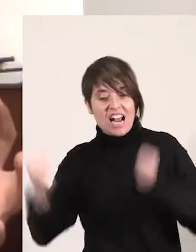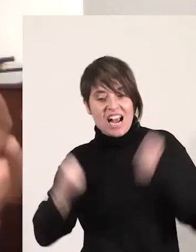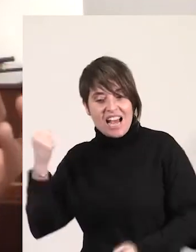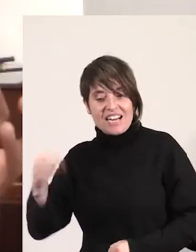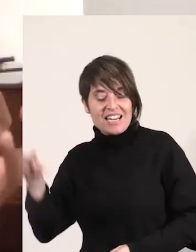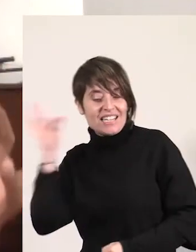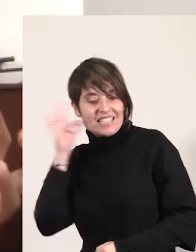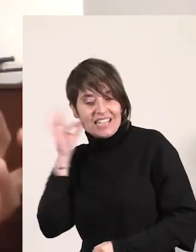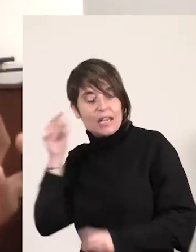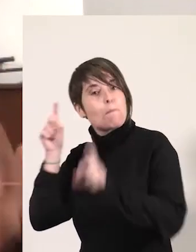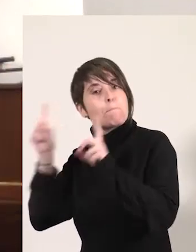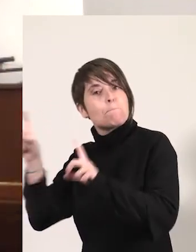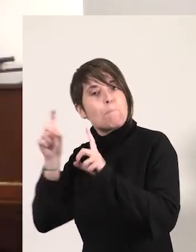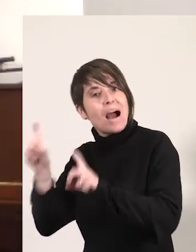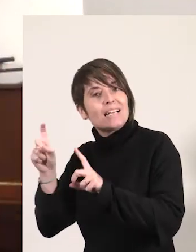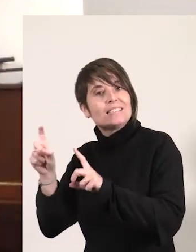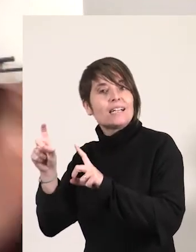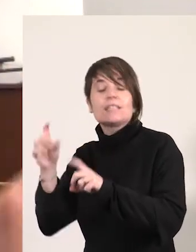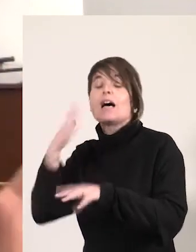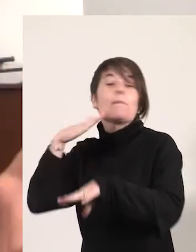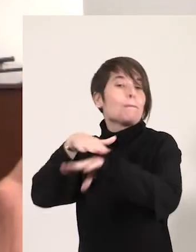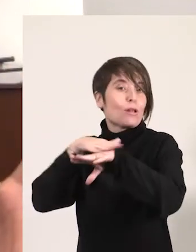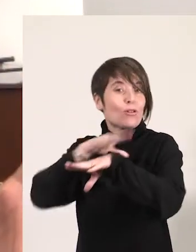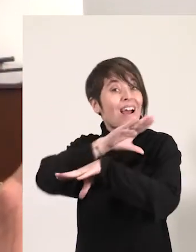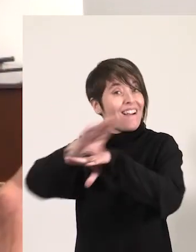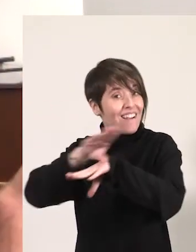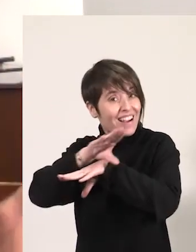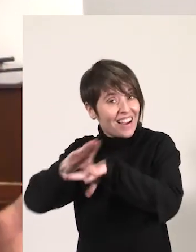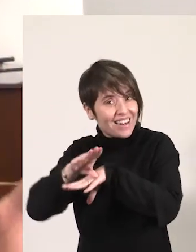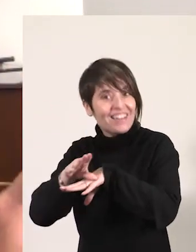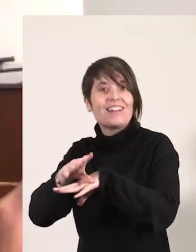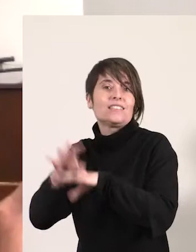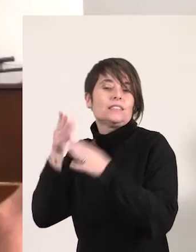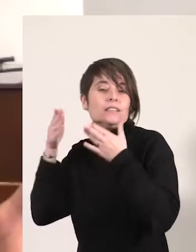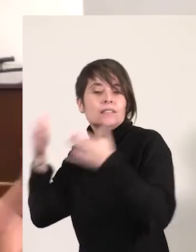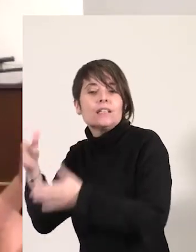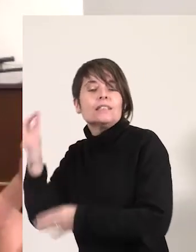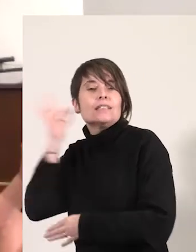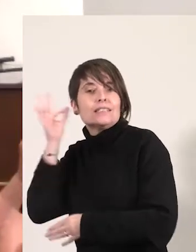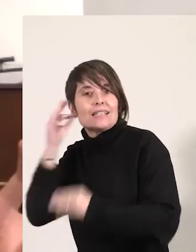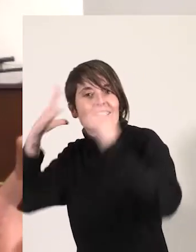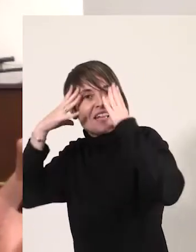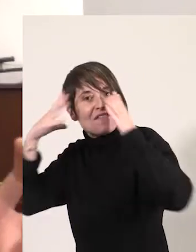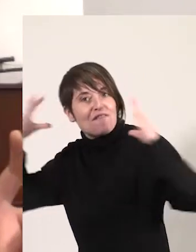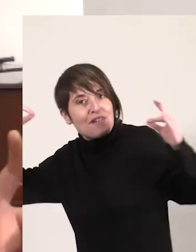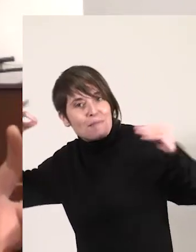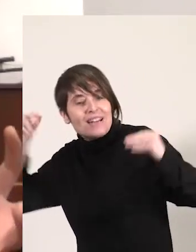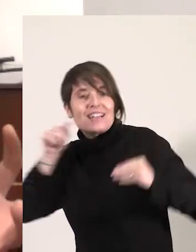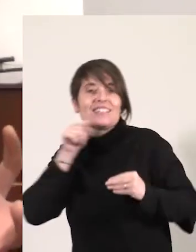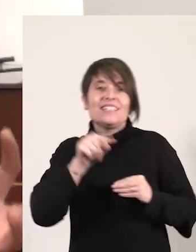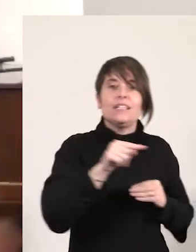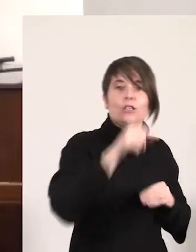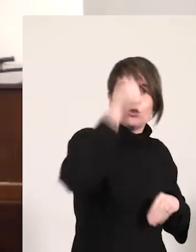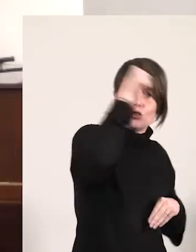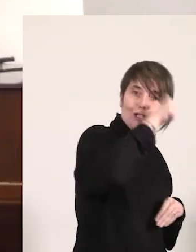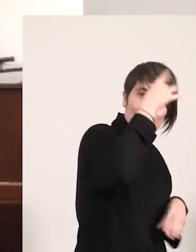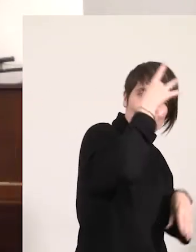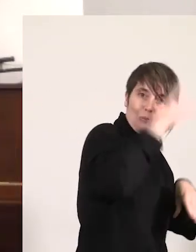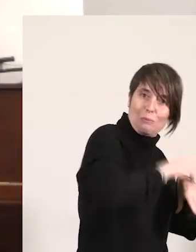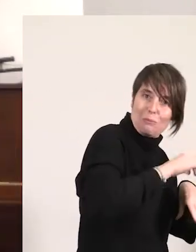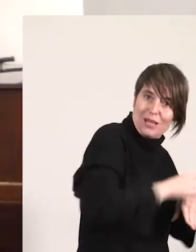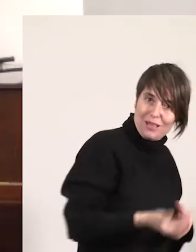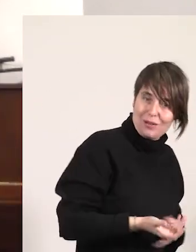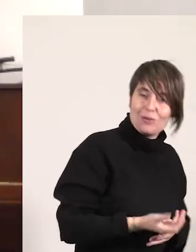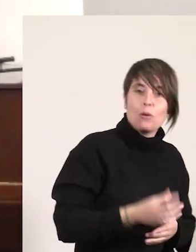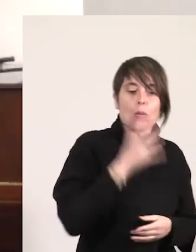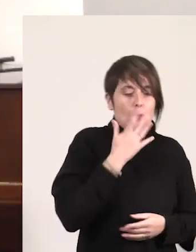chicas y carreras de chicos, ¿no? Y las chicas eran maestras y enfermeras y los chicos eran los ingenieros y los médicos, ¿no? Esto obviamente